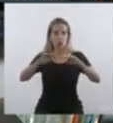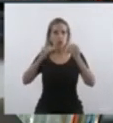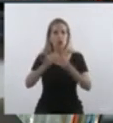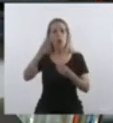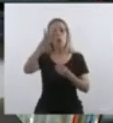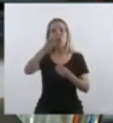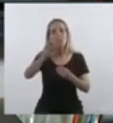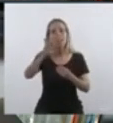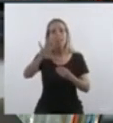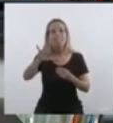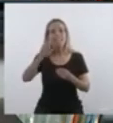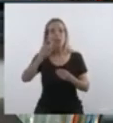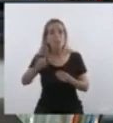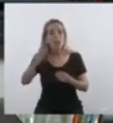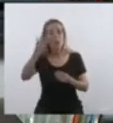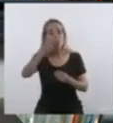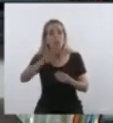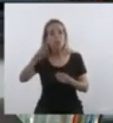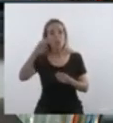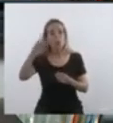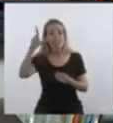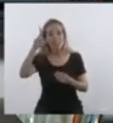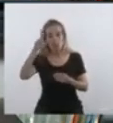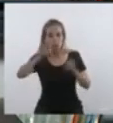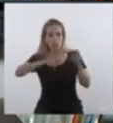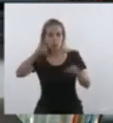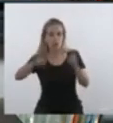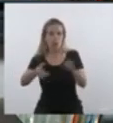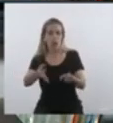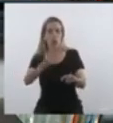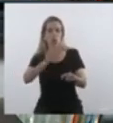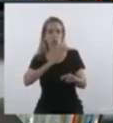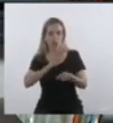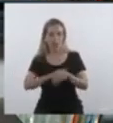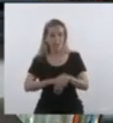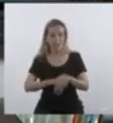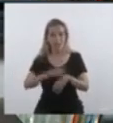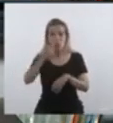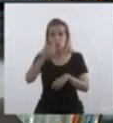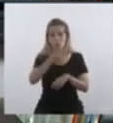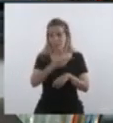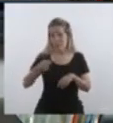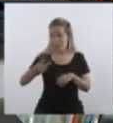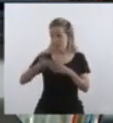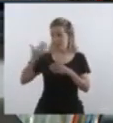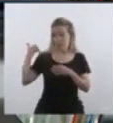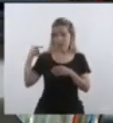45.498 casos de contagios. La semana que acaba de terminar,